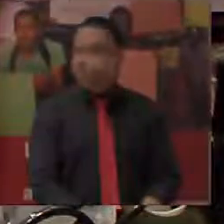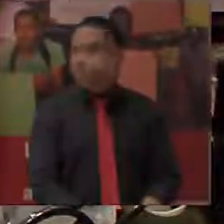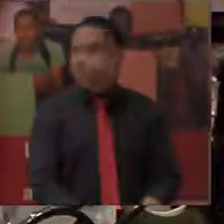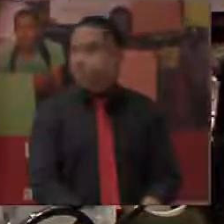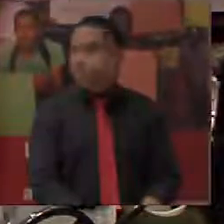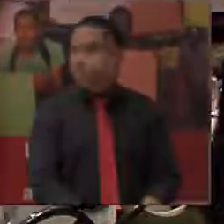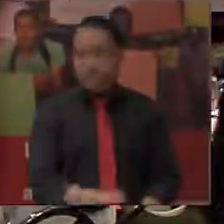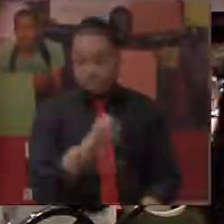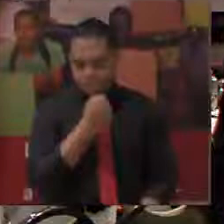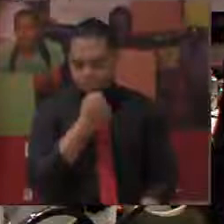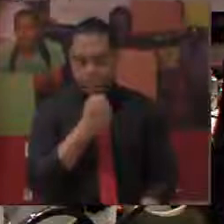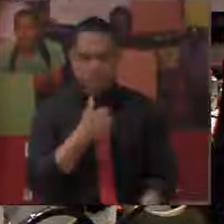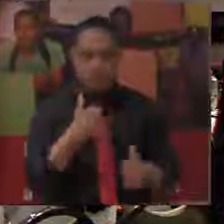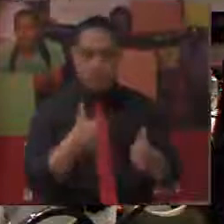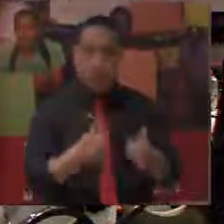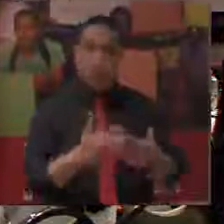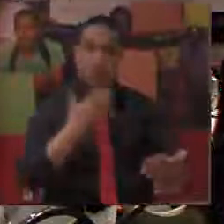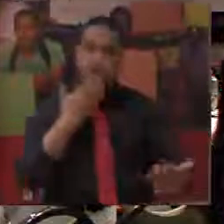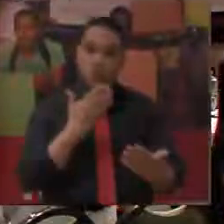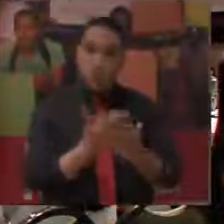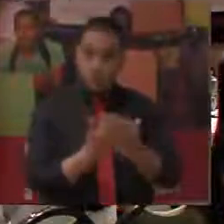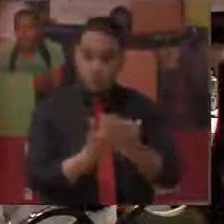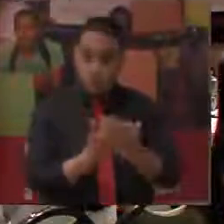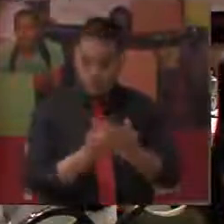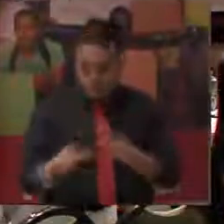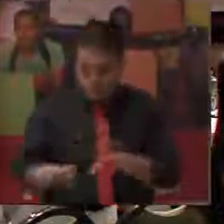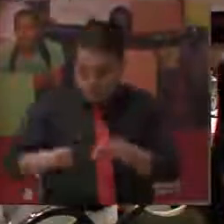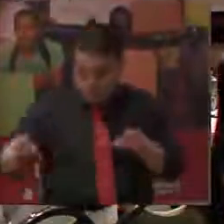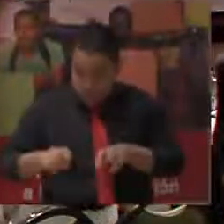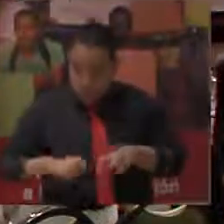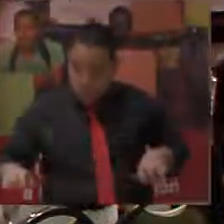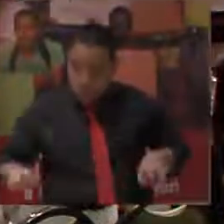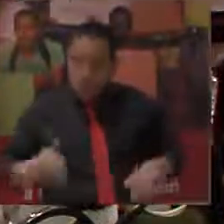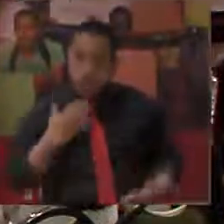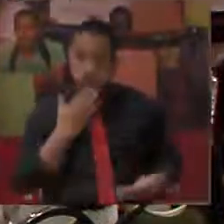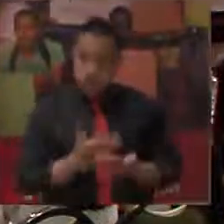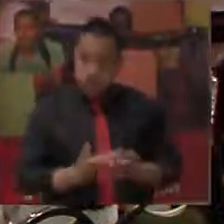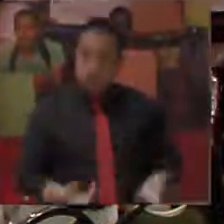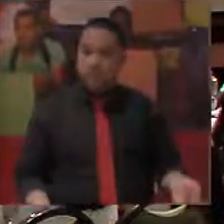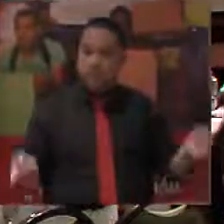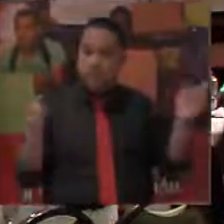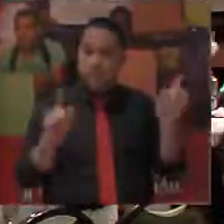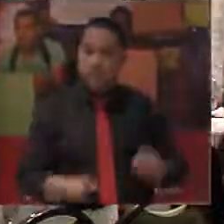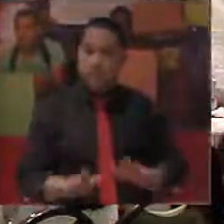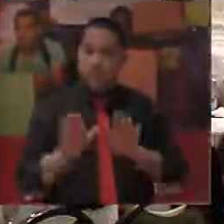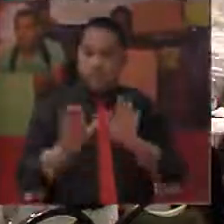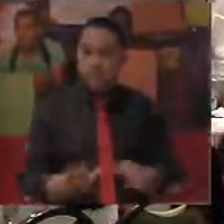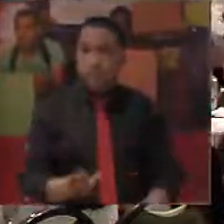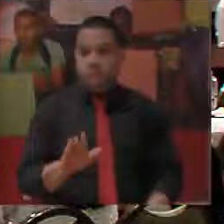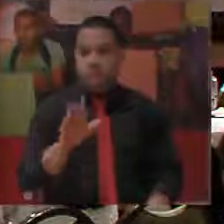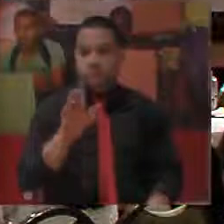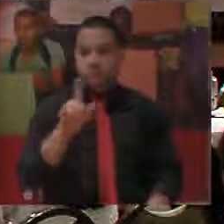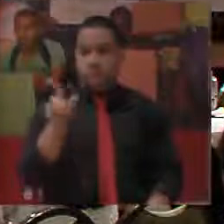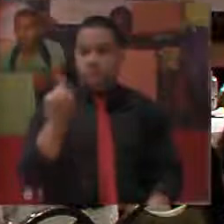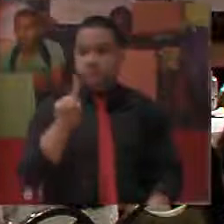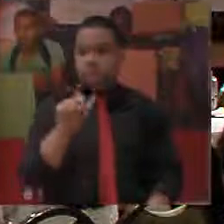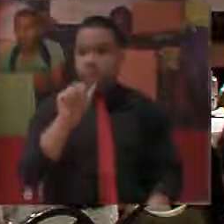Hola, ya estamos, ya. Gracias. Muchas gracias a nuestros panelistas, y de igual forma a Javier Sarmiento, por